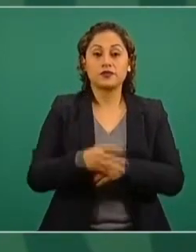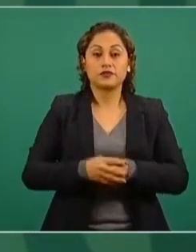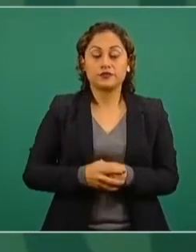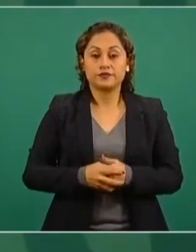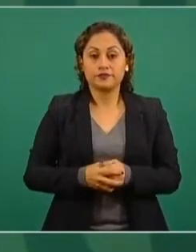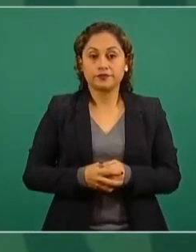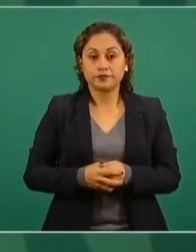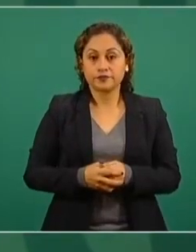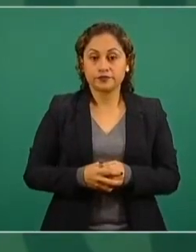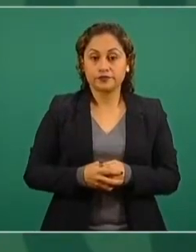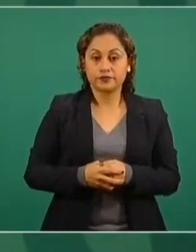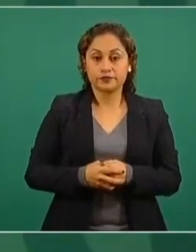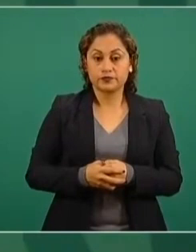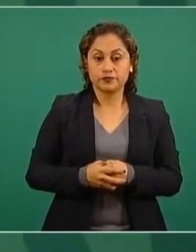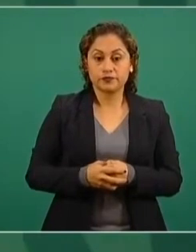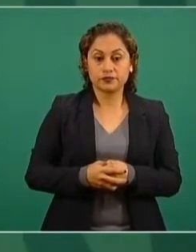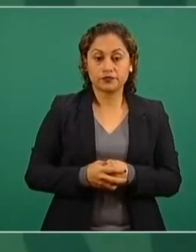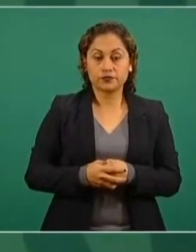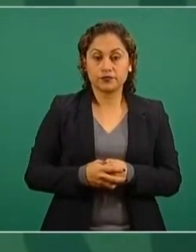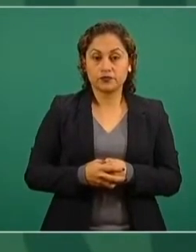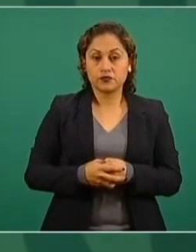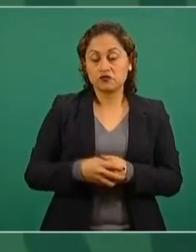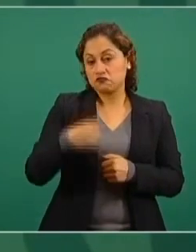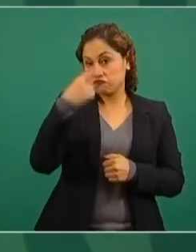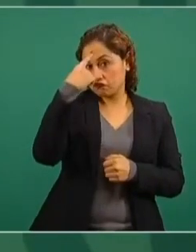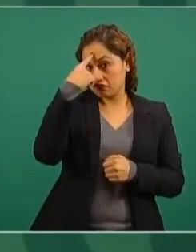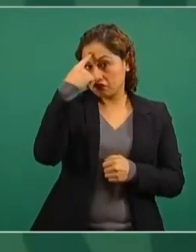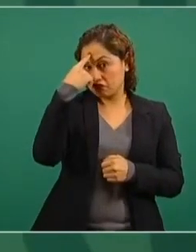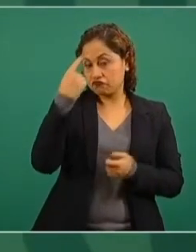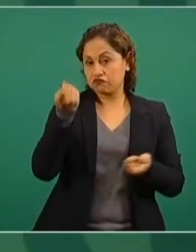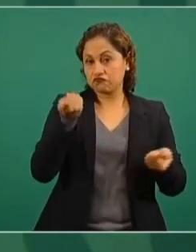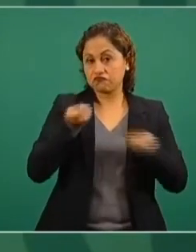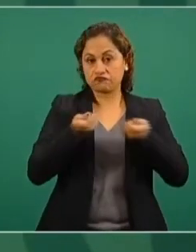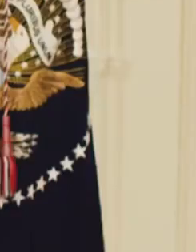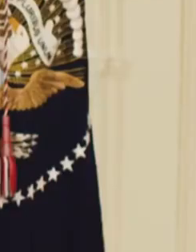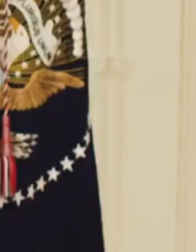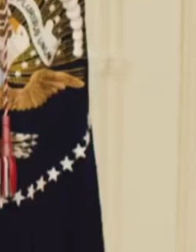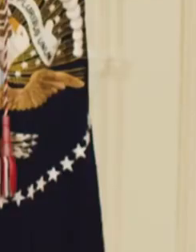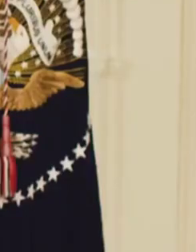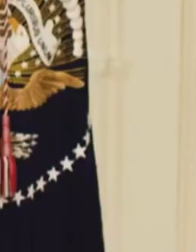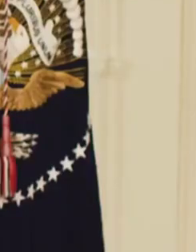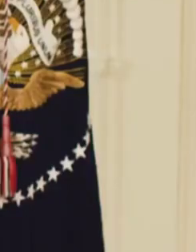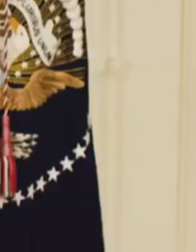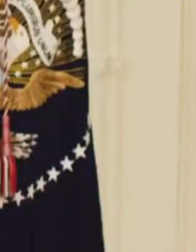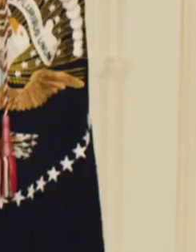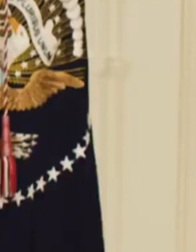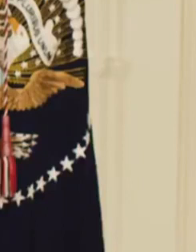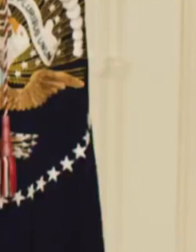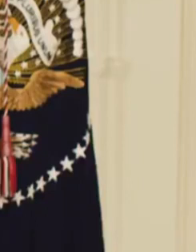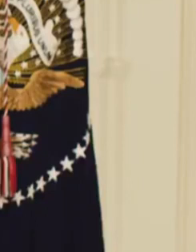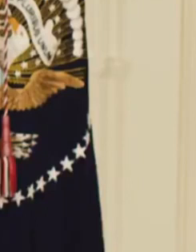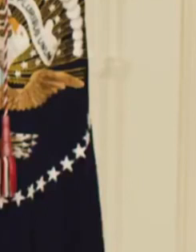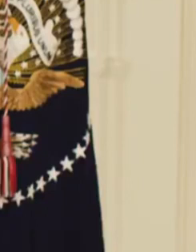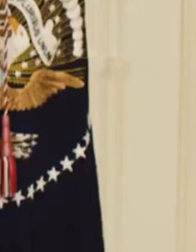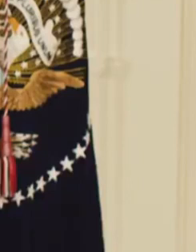de el control de las redes sociales. El mandatario